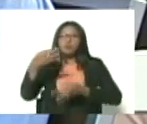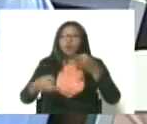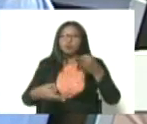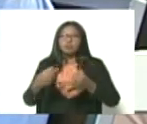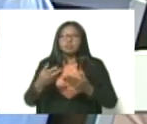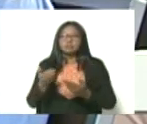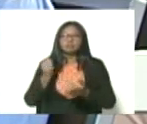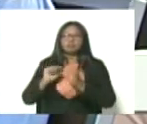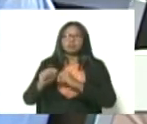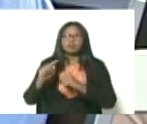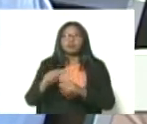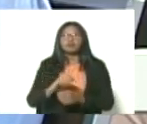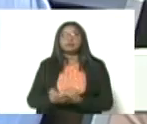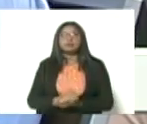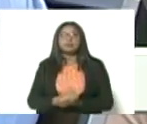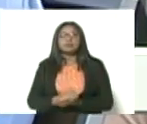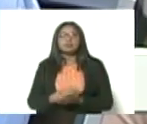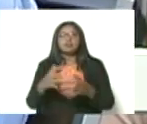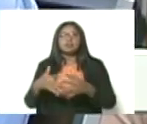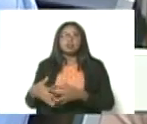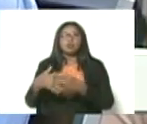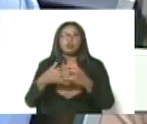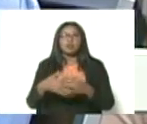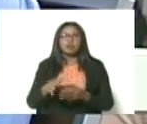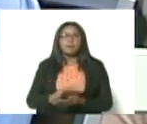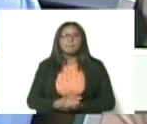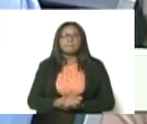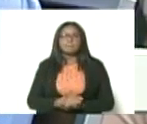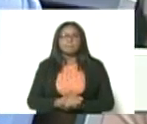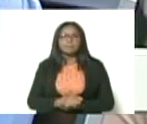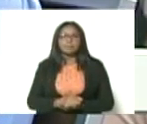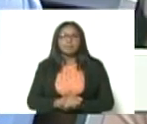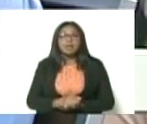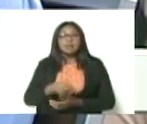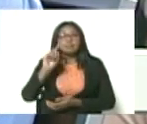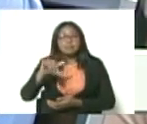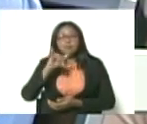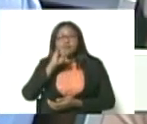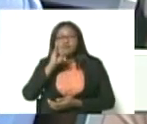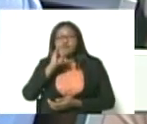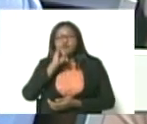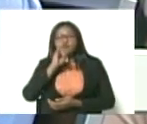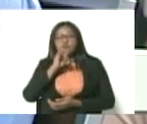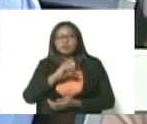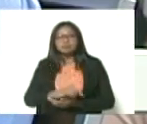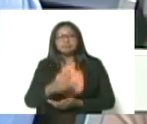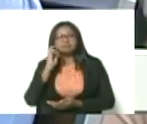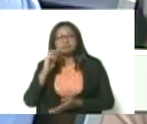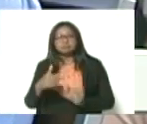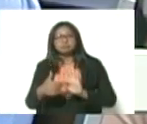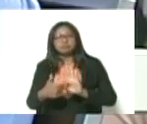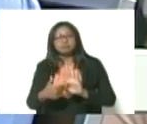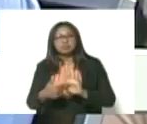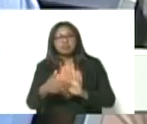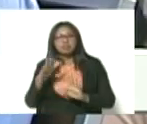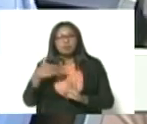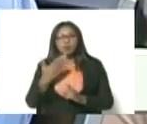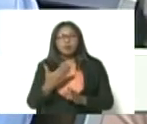Unidos por crímenes de lesa humanidad? Y si además este informe tiene posibilidades de